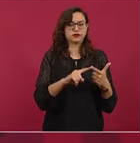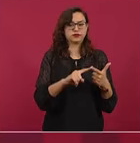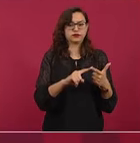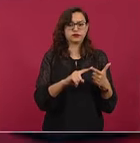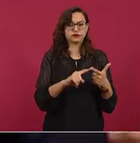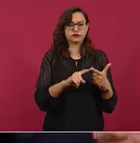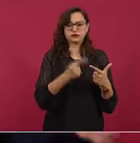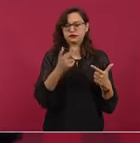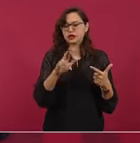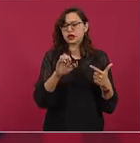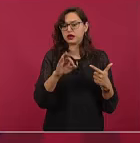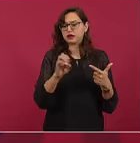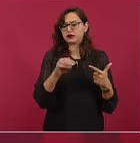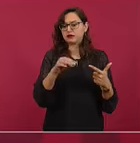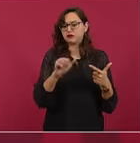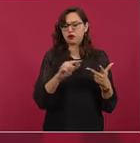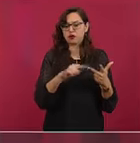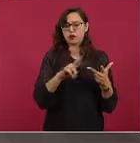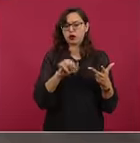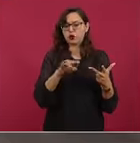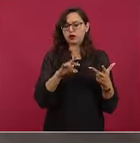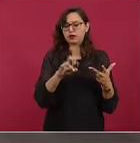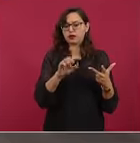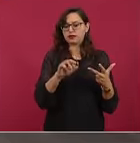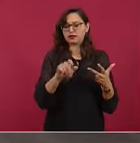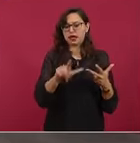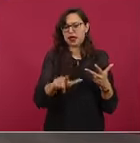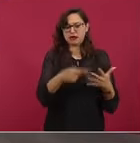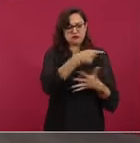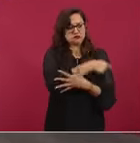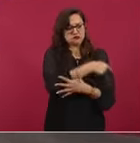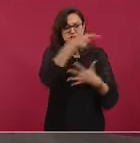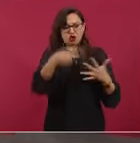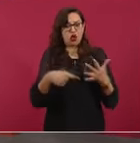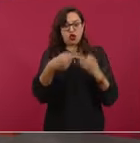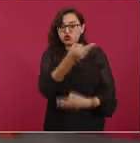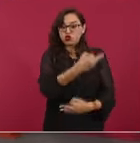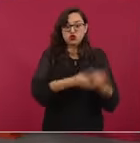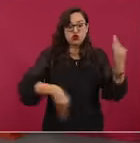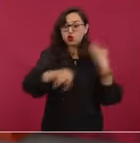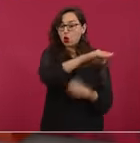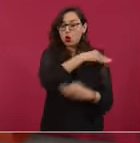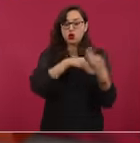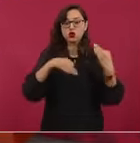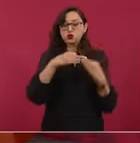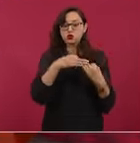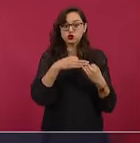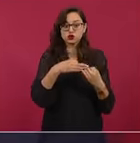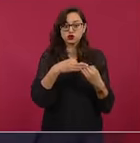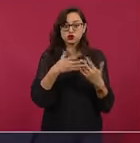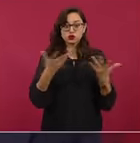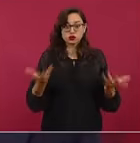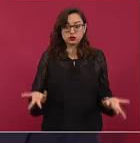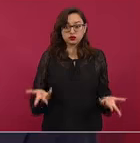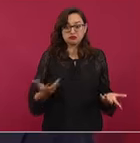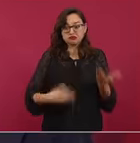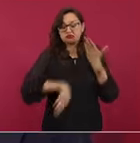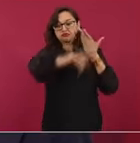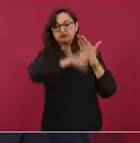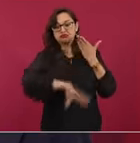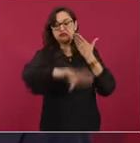los del Reforma, los del Universal, todos. ¿Saben cómo estamos? ¿En qué proporción estamos?